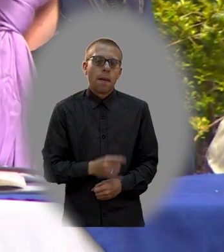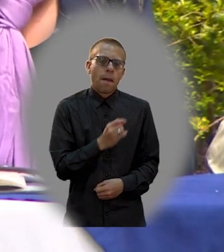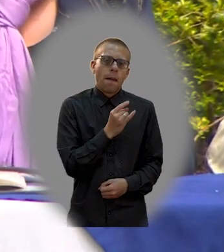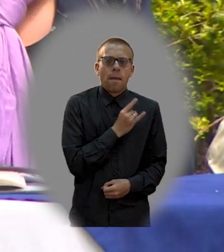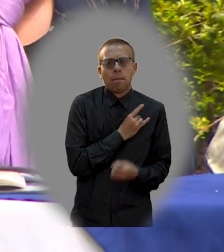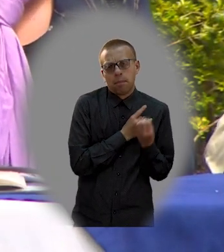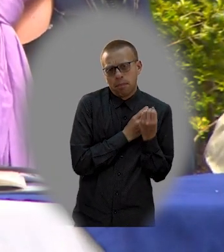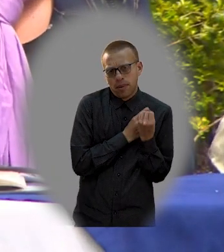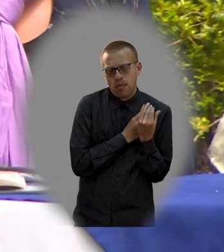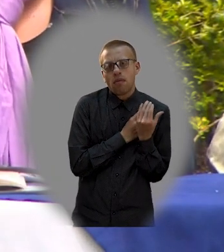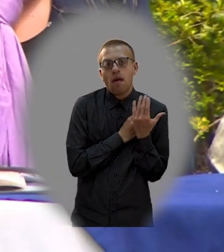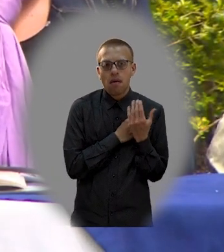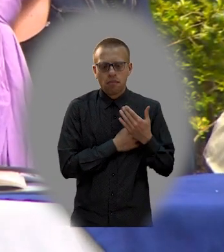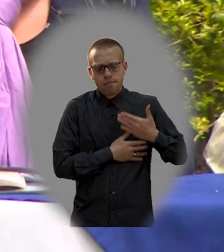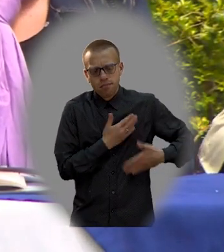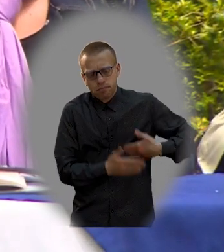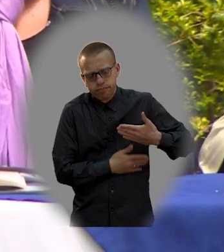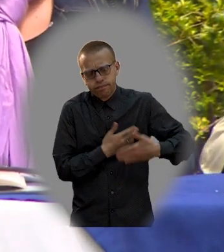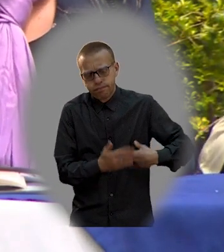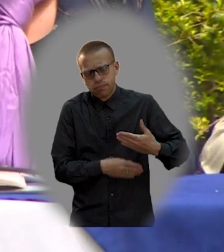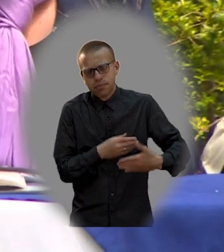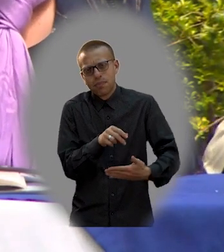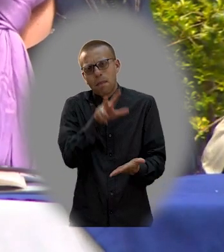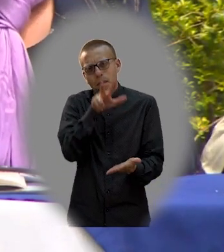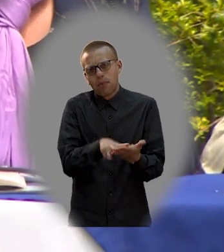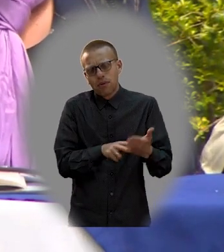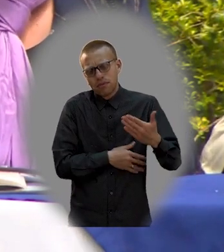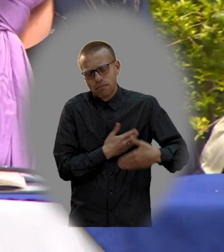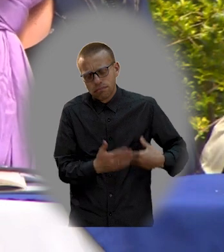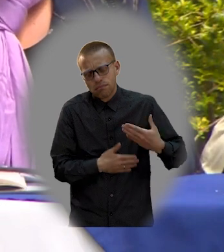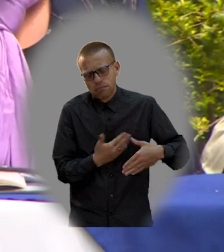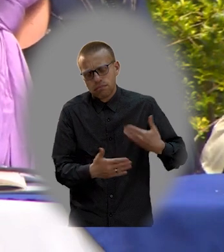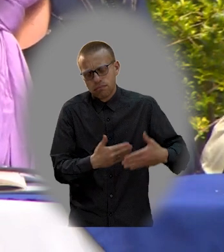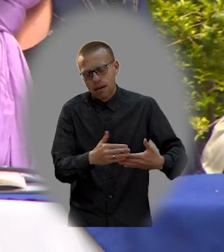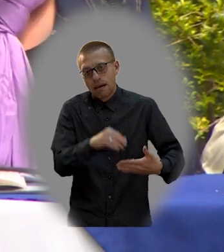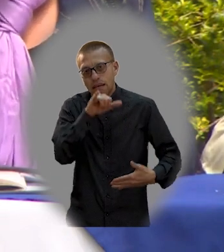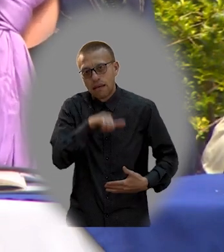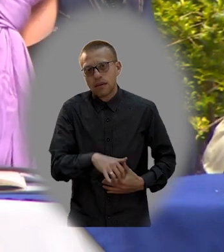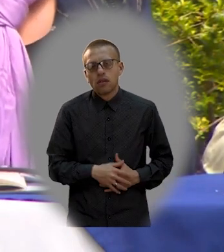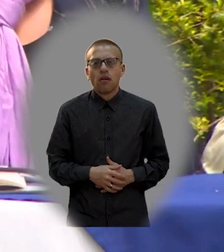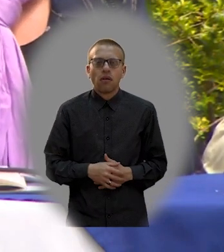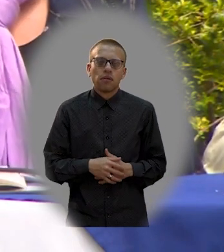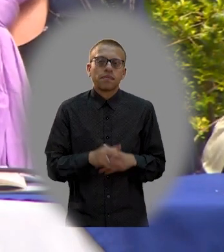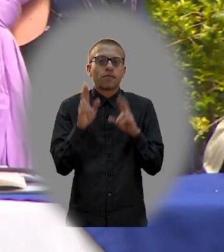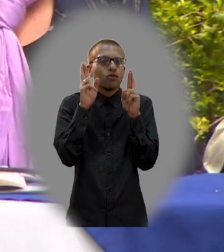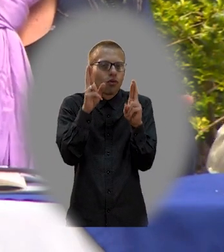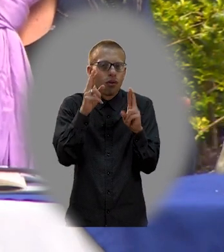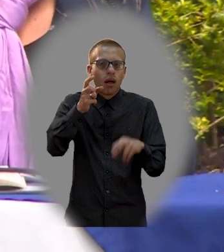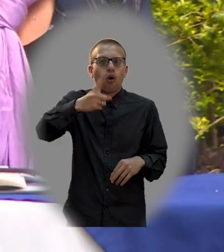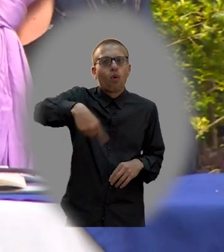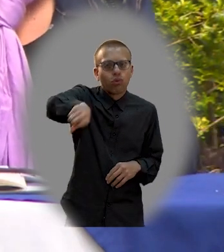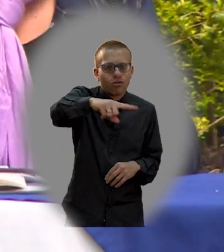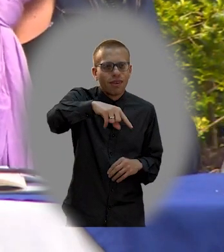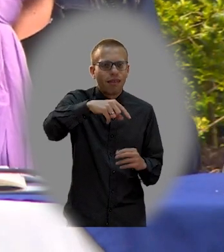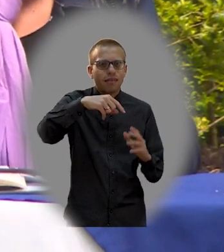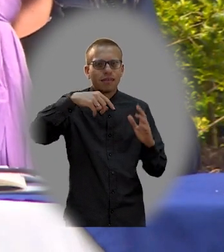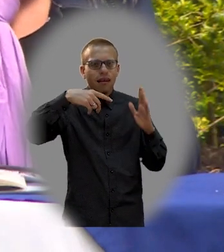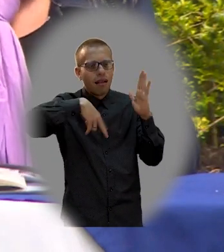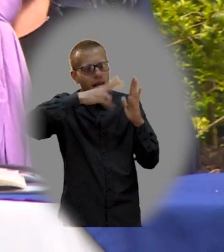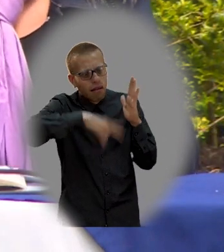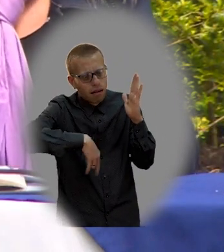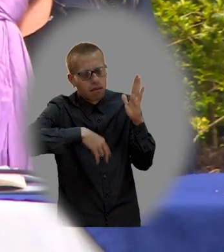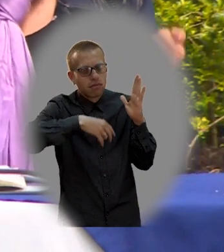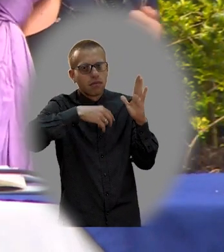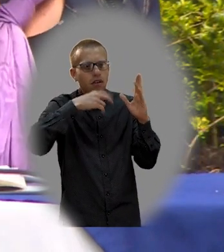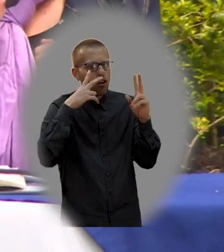procesos de aprobación, pero por supuesto también queremos que ustedes la conozcan previamente, que puedan alimentarla en